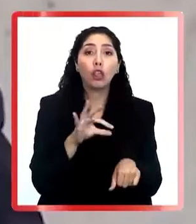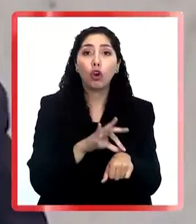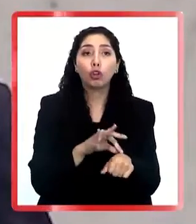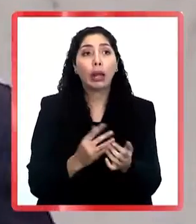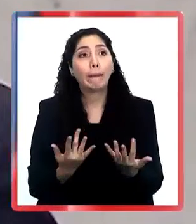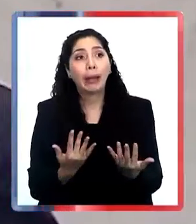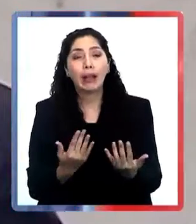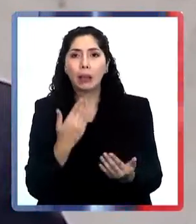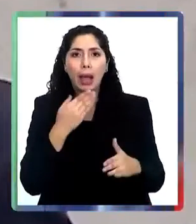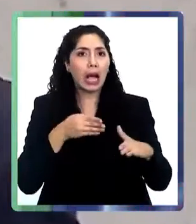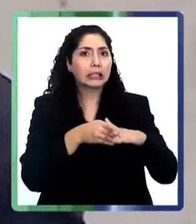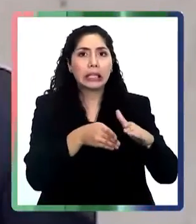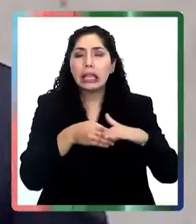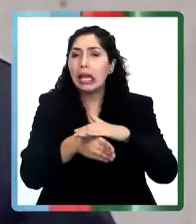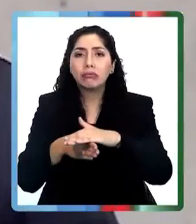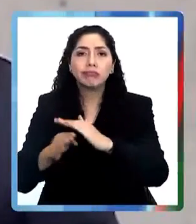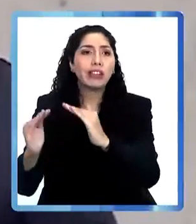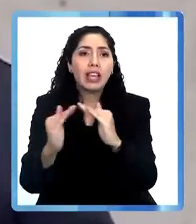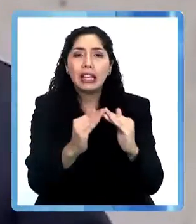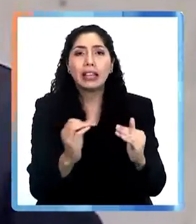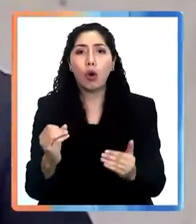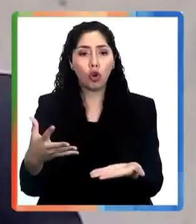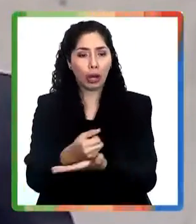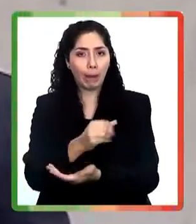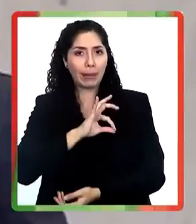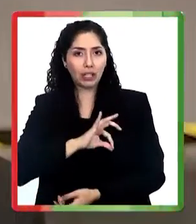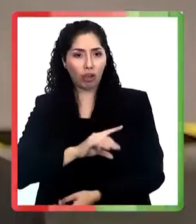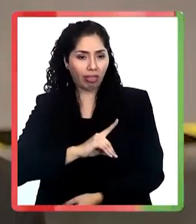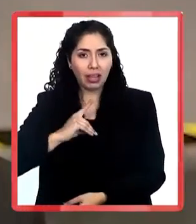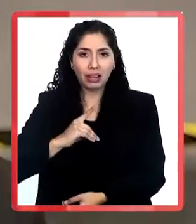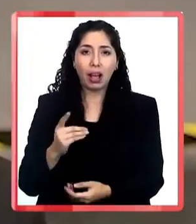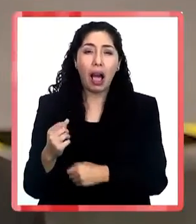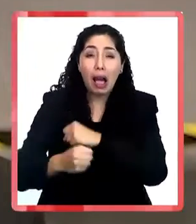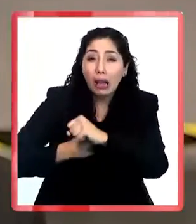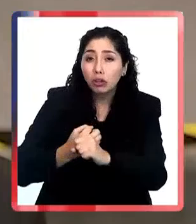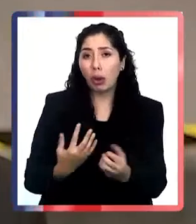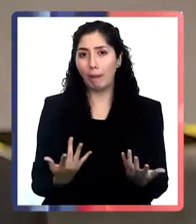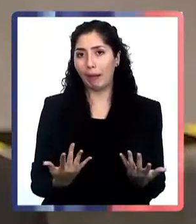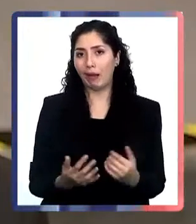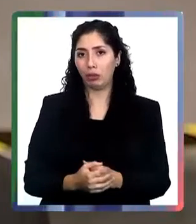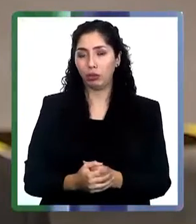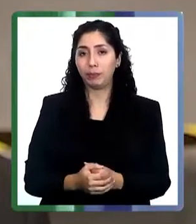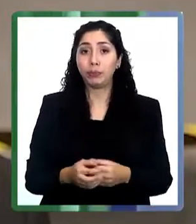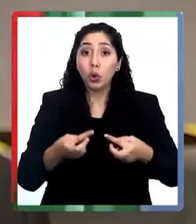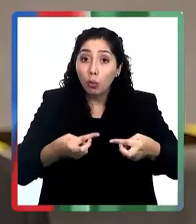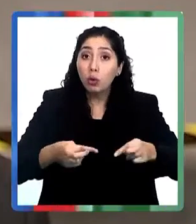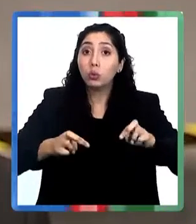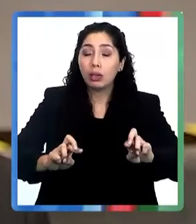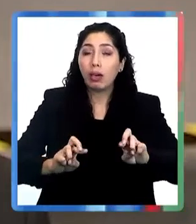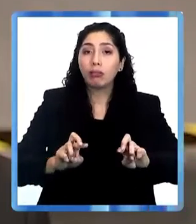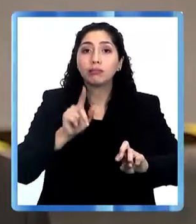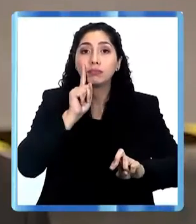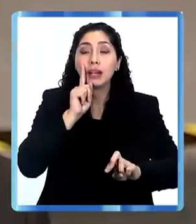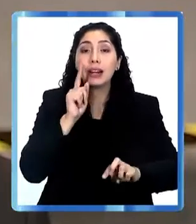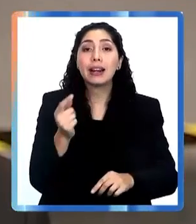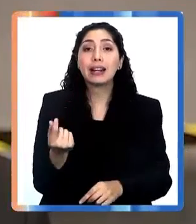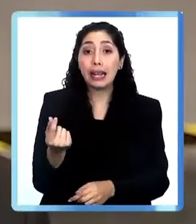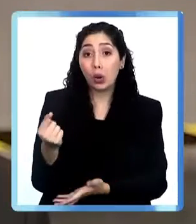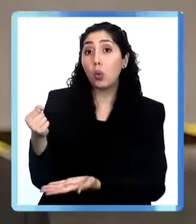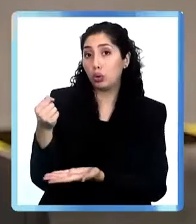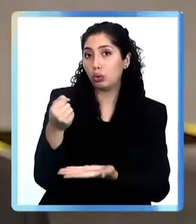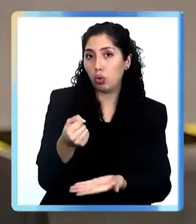médica para acceder a una vivienda o para conseguir una pensión libre en cuanto a las oportunidades utilizaremos los recursos